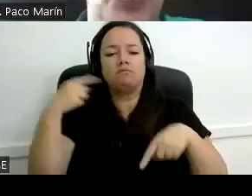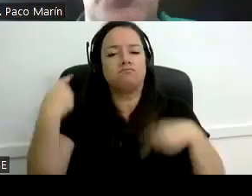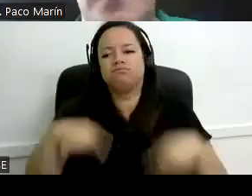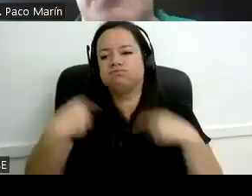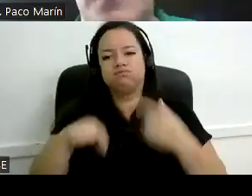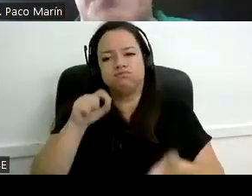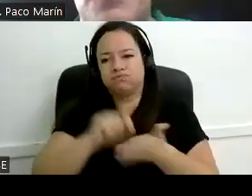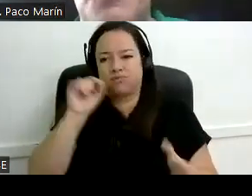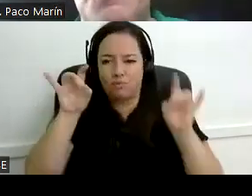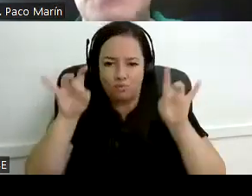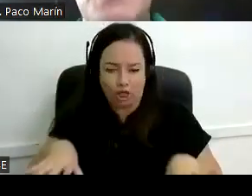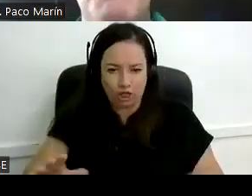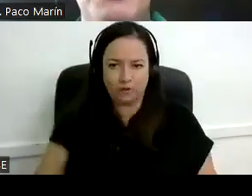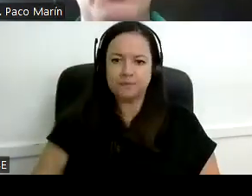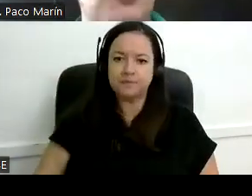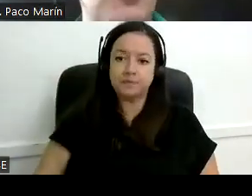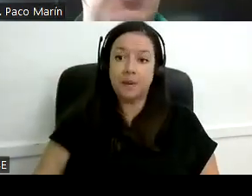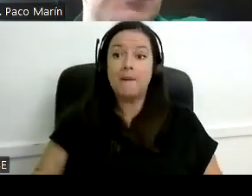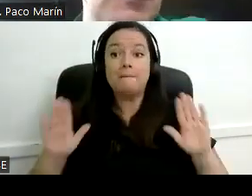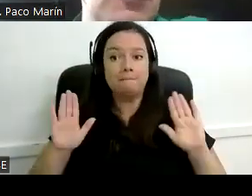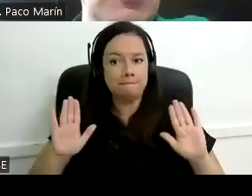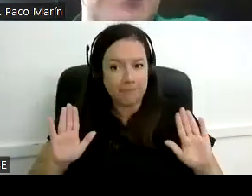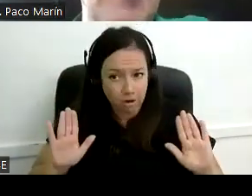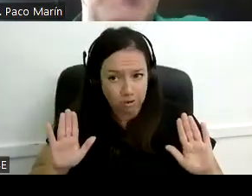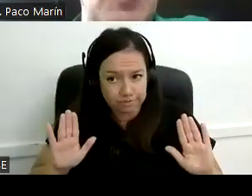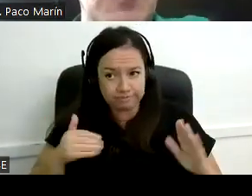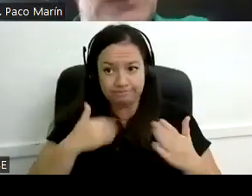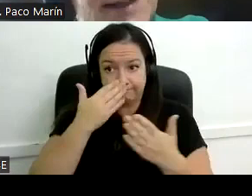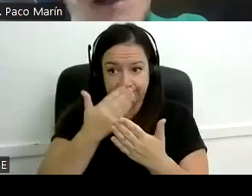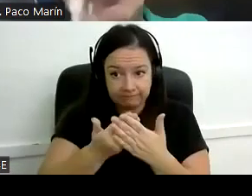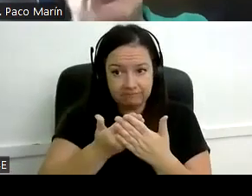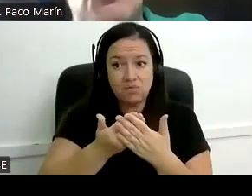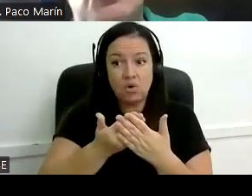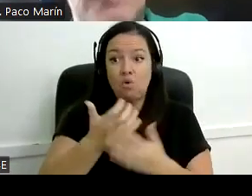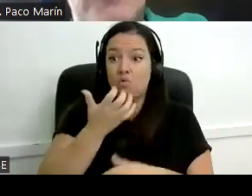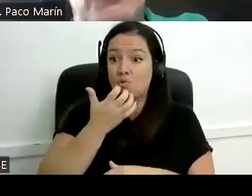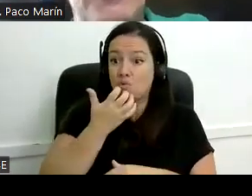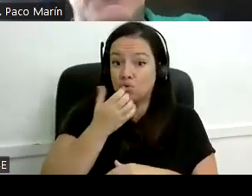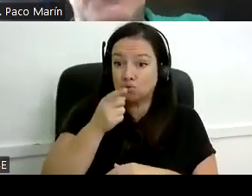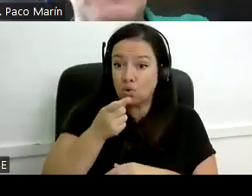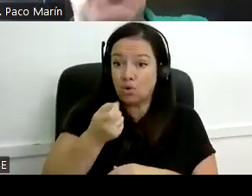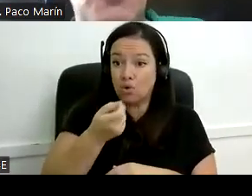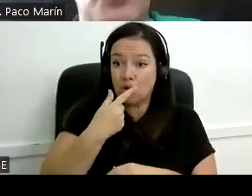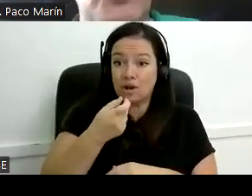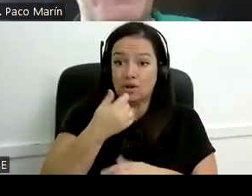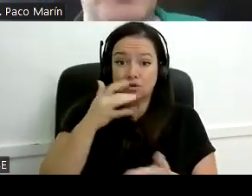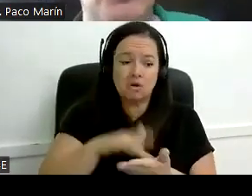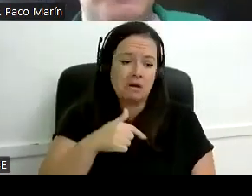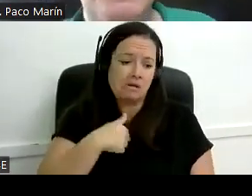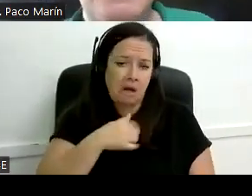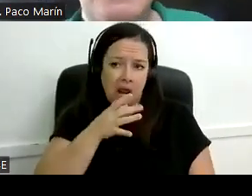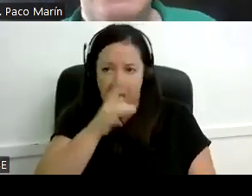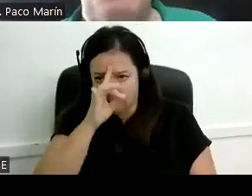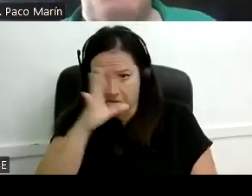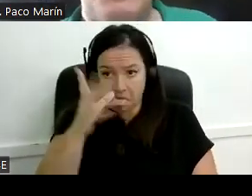absorbe mucho más rápido. Pero ya os digo, utilizarlo o tomarlo en el momento inadecuado, pues es una de las